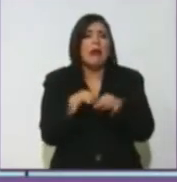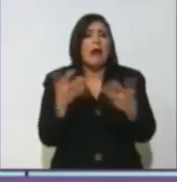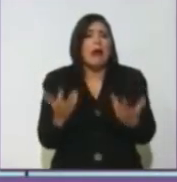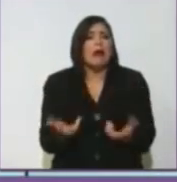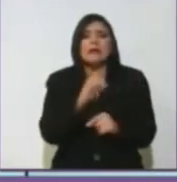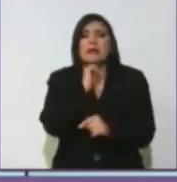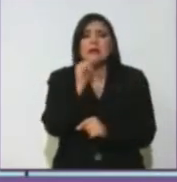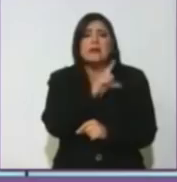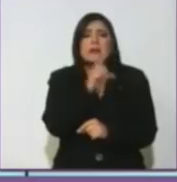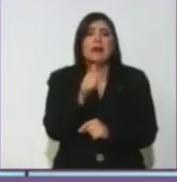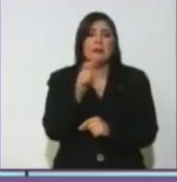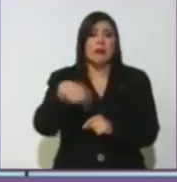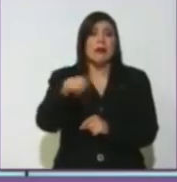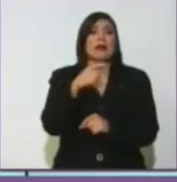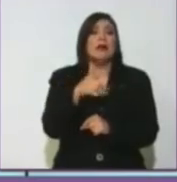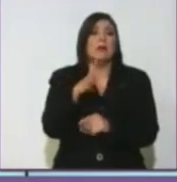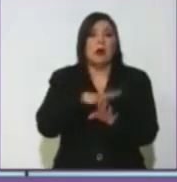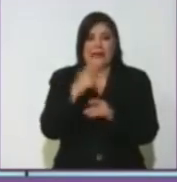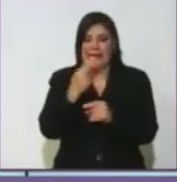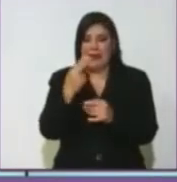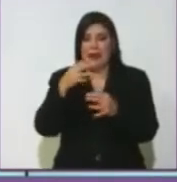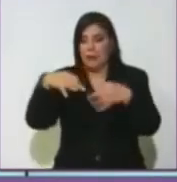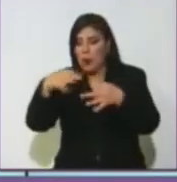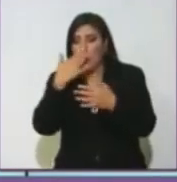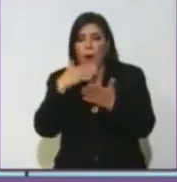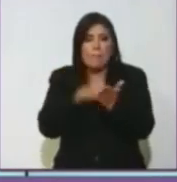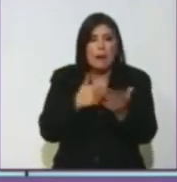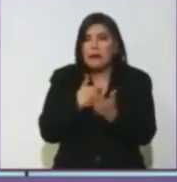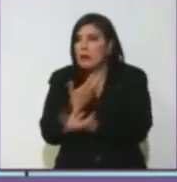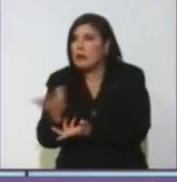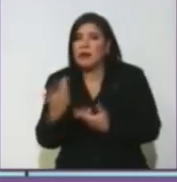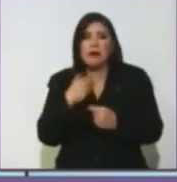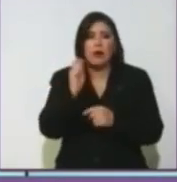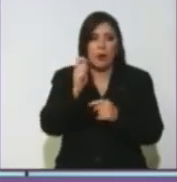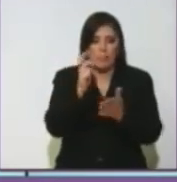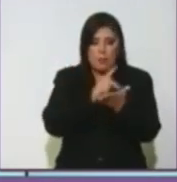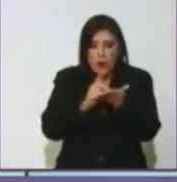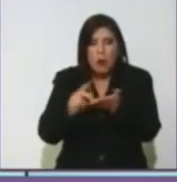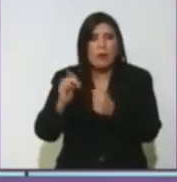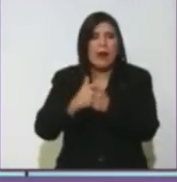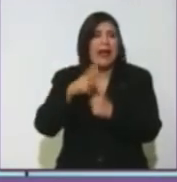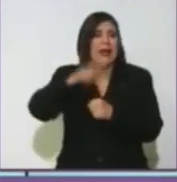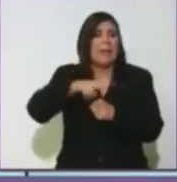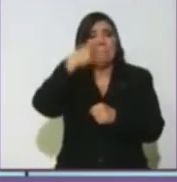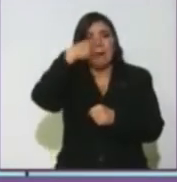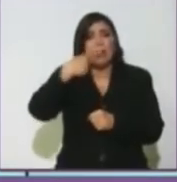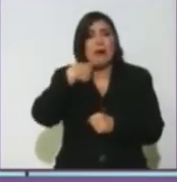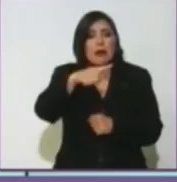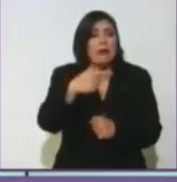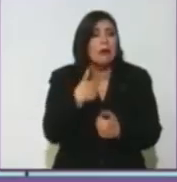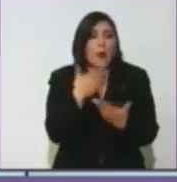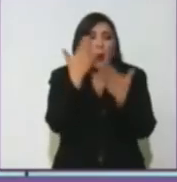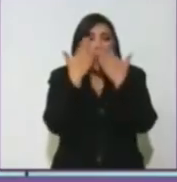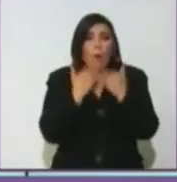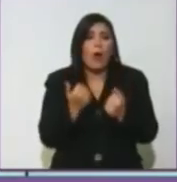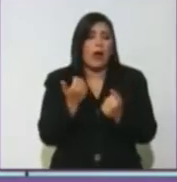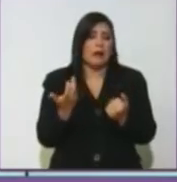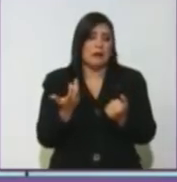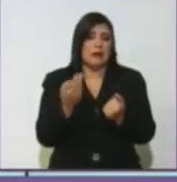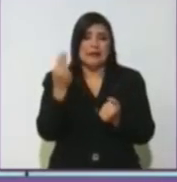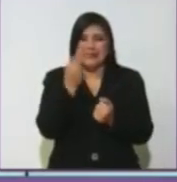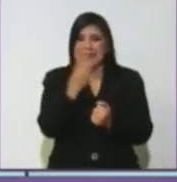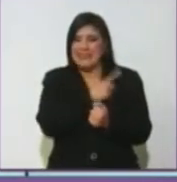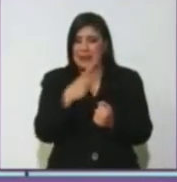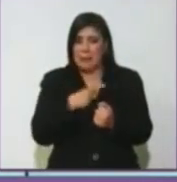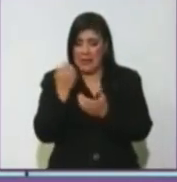herramientas necesarias hojas plumas lo más elemental para denunciar no lo tienen necesitamos que el